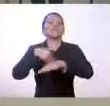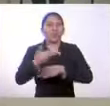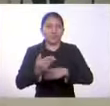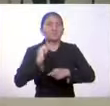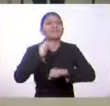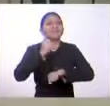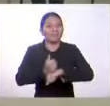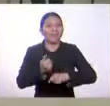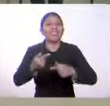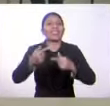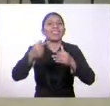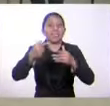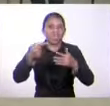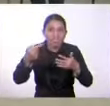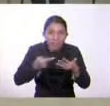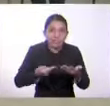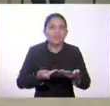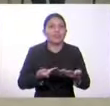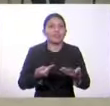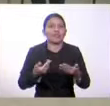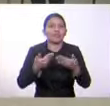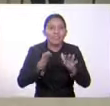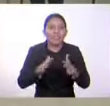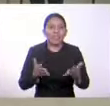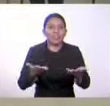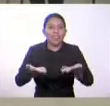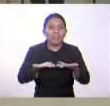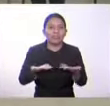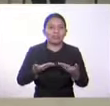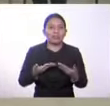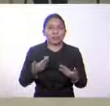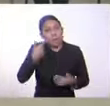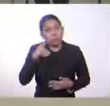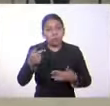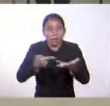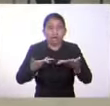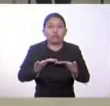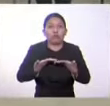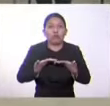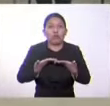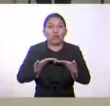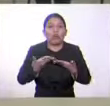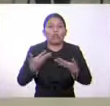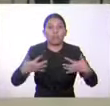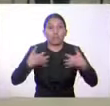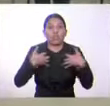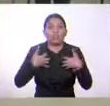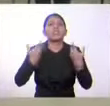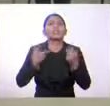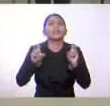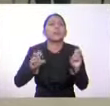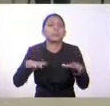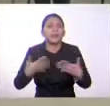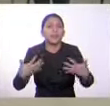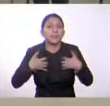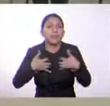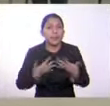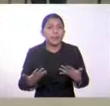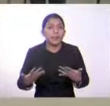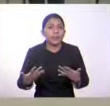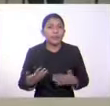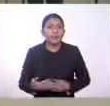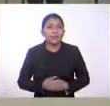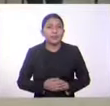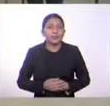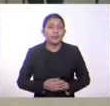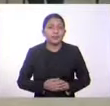porque puede estar escrito, por ejemplo, el derecho a la vida, pero ¿a qué tipo de vida nos referimos? Solamente O sea, pudiéramos decir